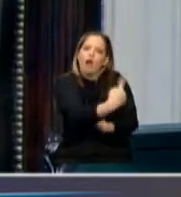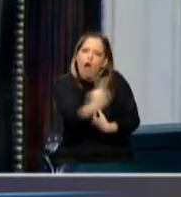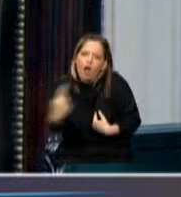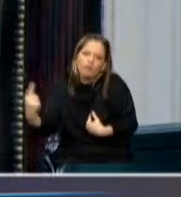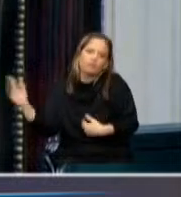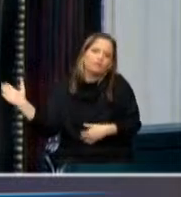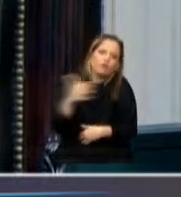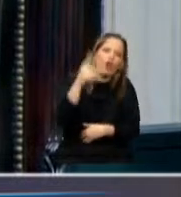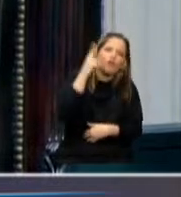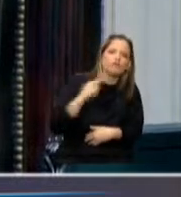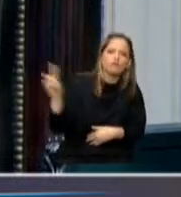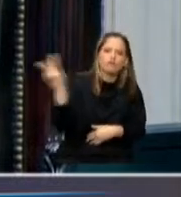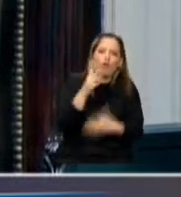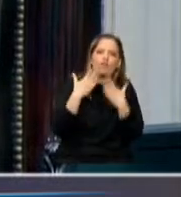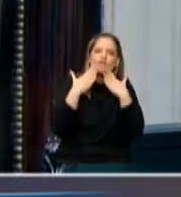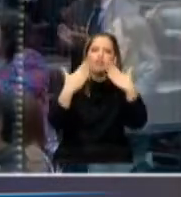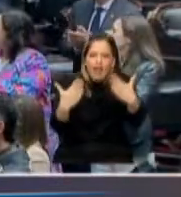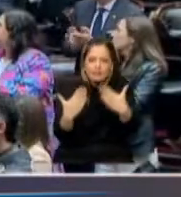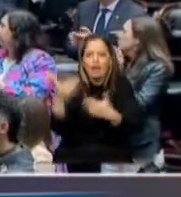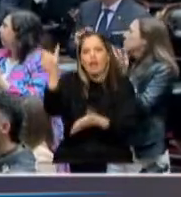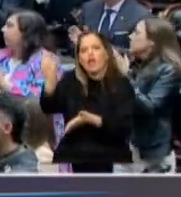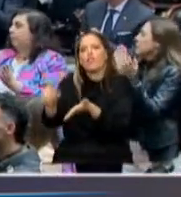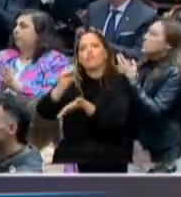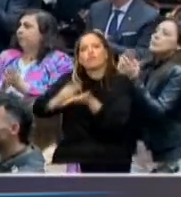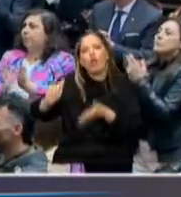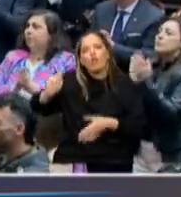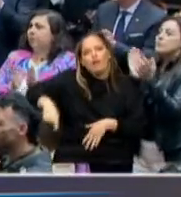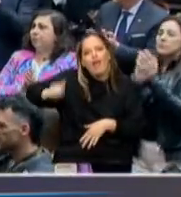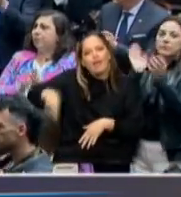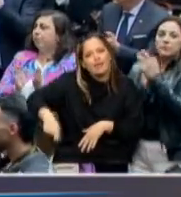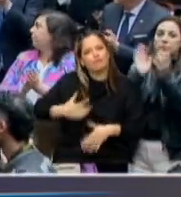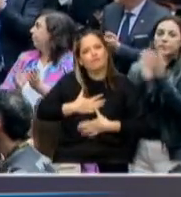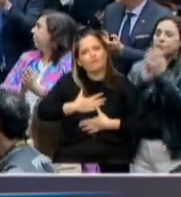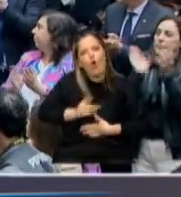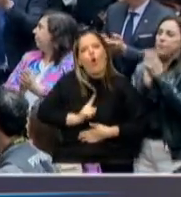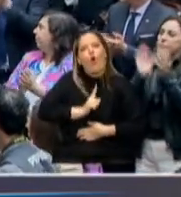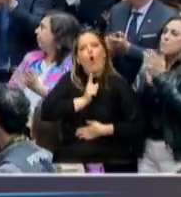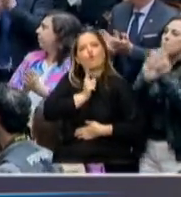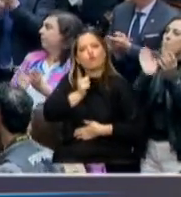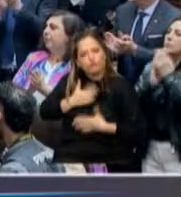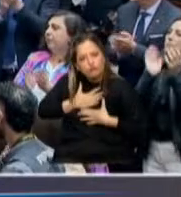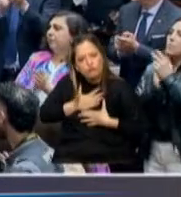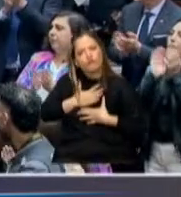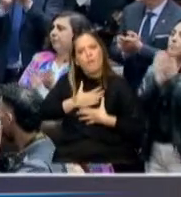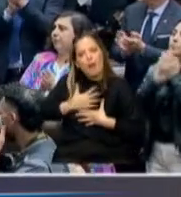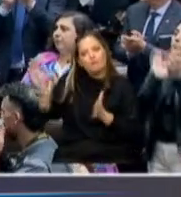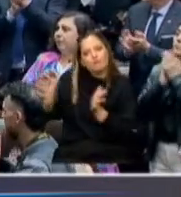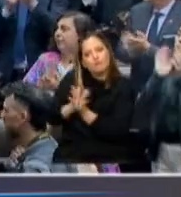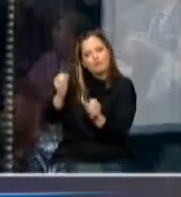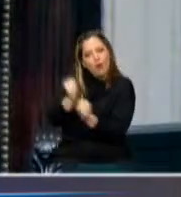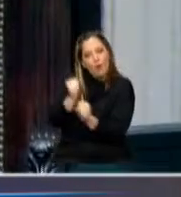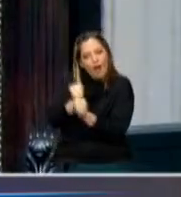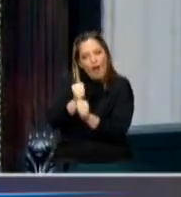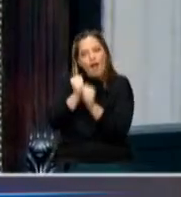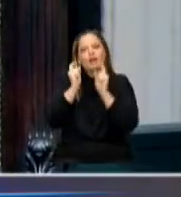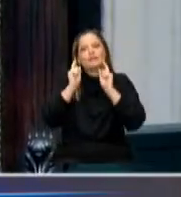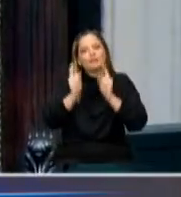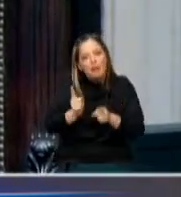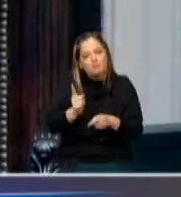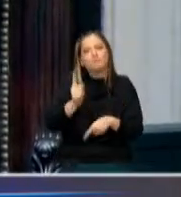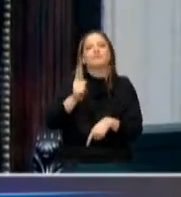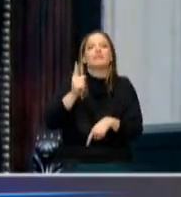que generen esta situación tan... Totalmente. Todo un tema que, recordemos, surgió en el transcurso del